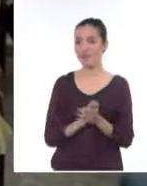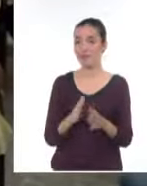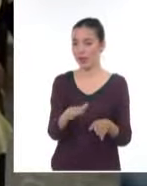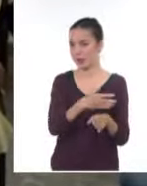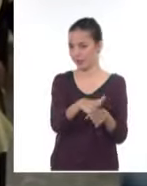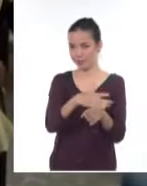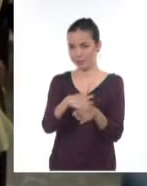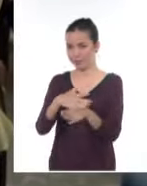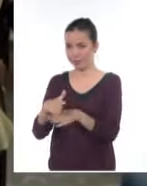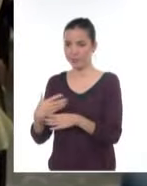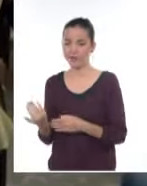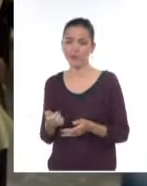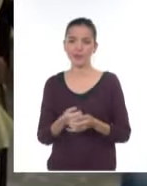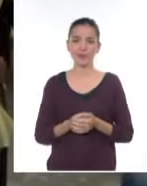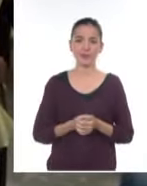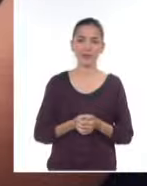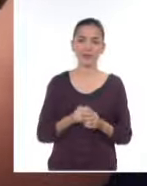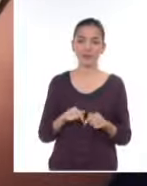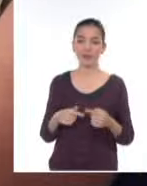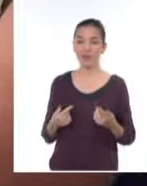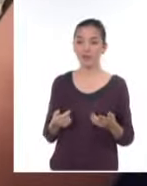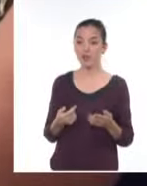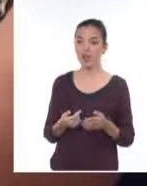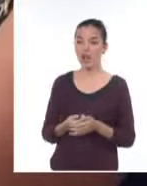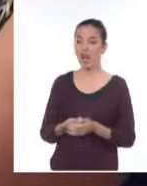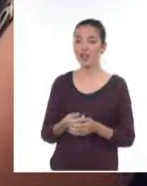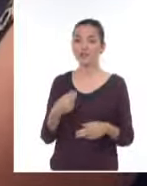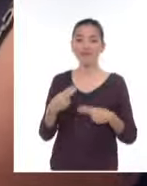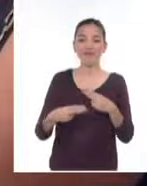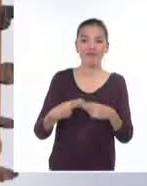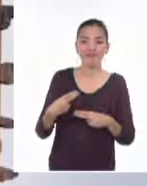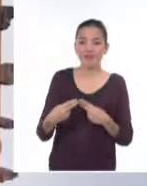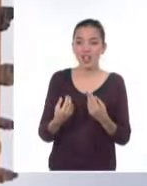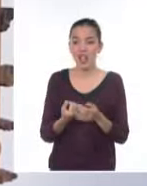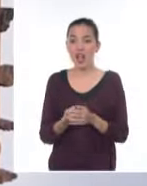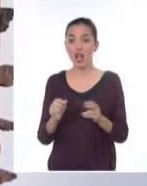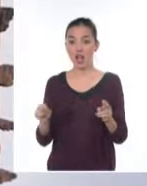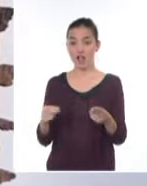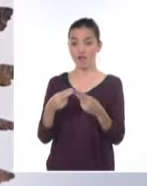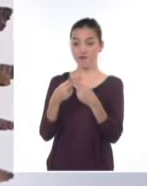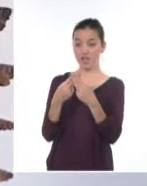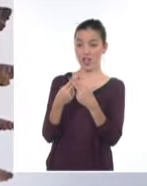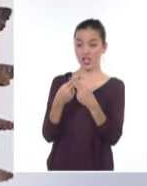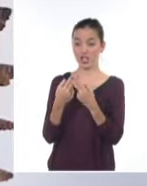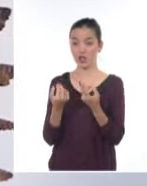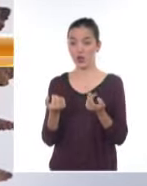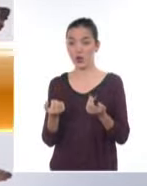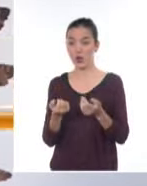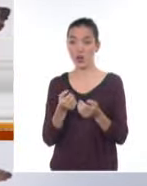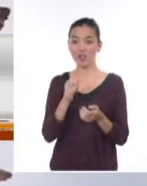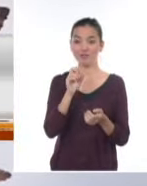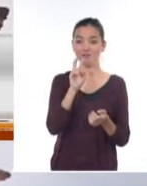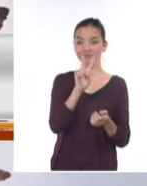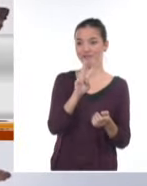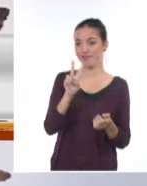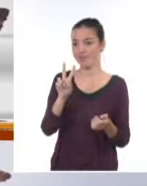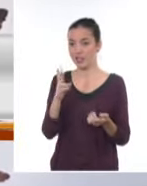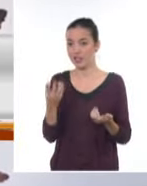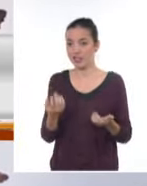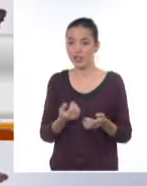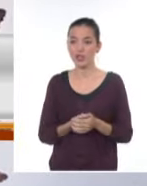Africano de nuestra ciudad vamos a estar desarrollando la 22ª edición de la Conferencia de Cultura Africana y